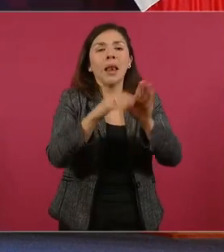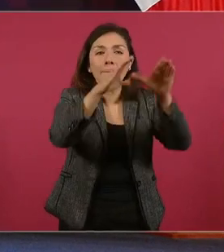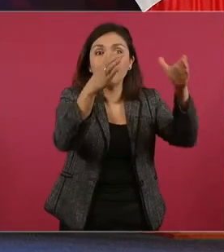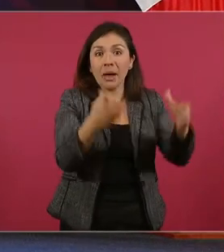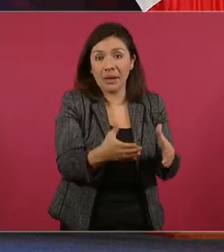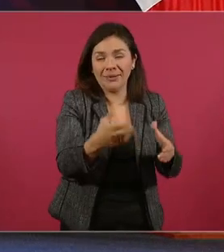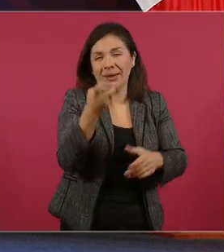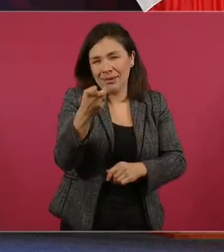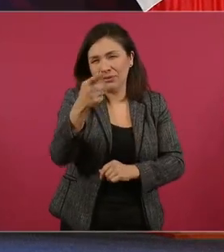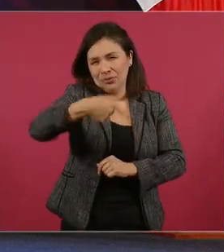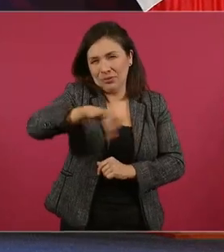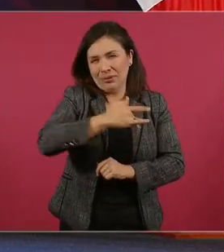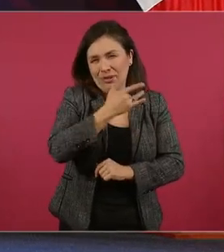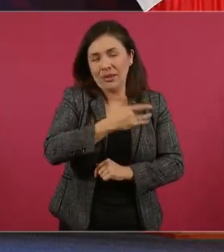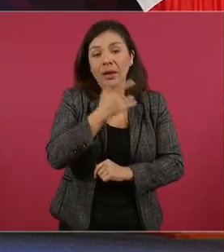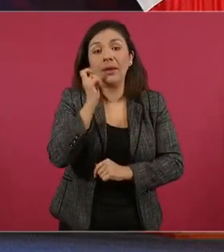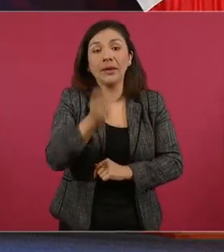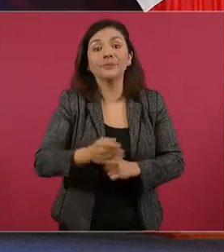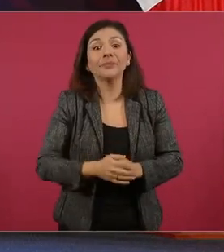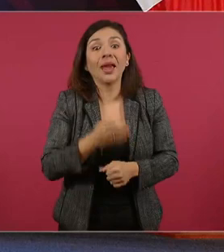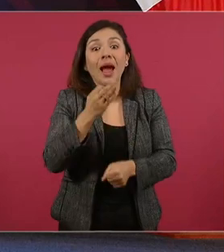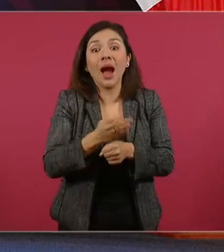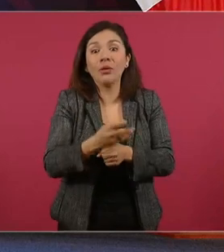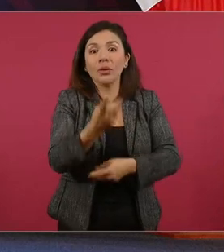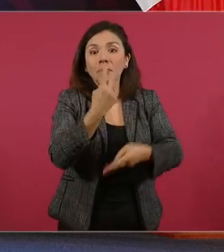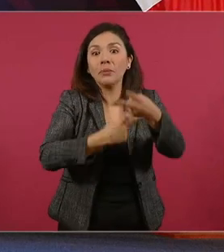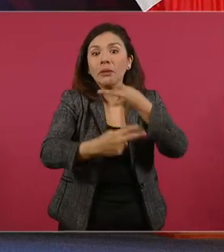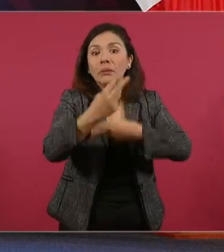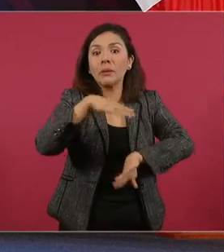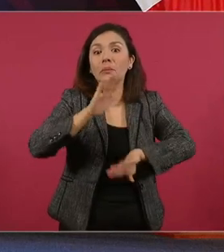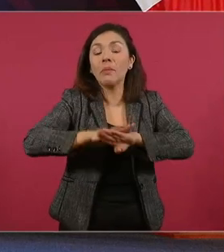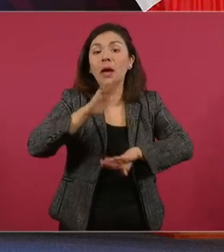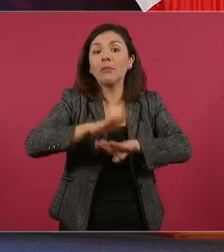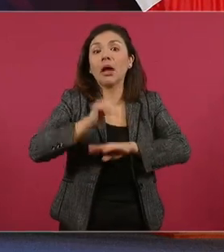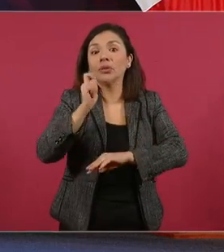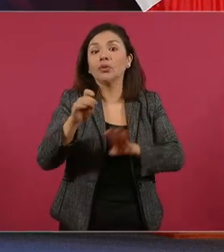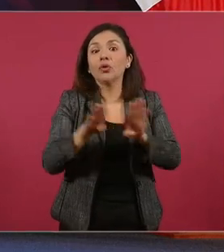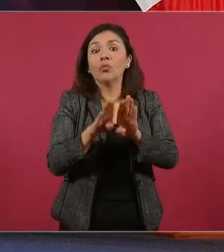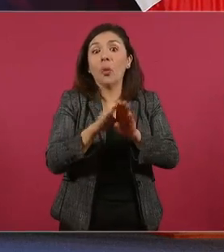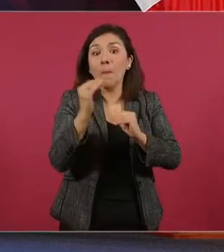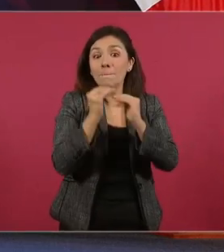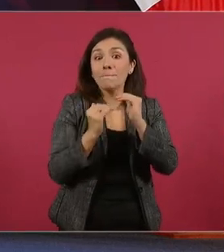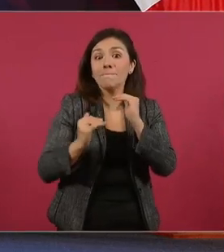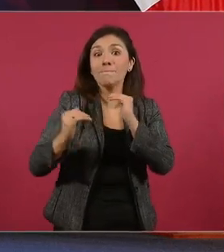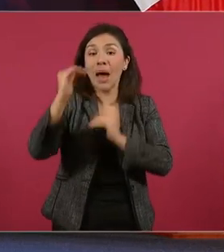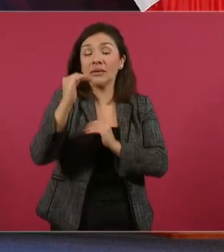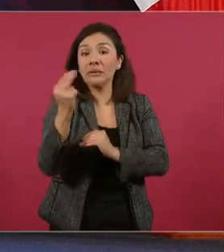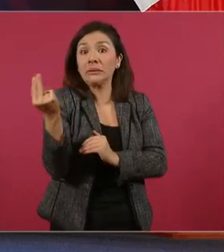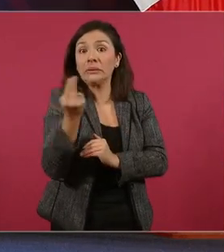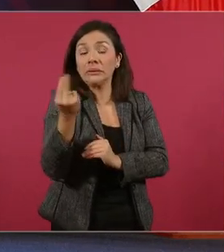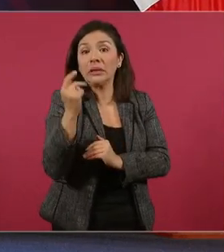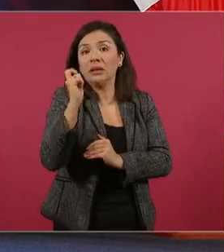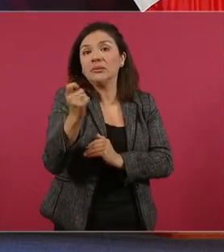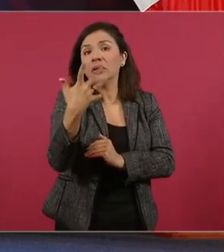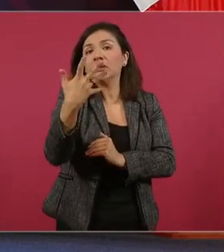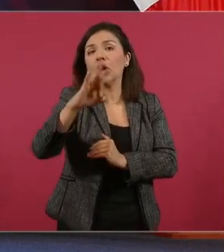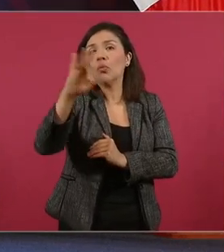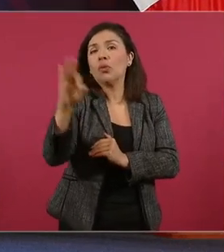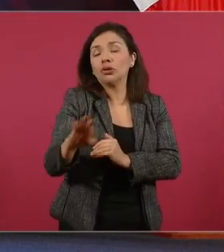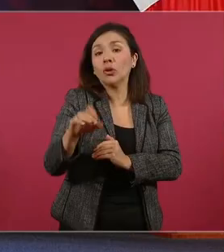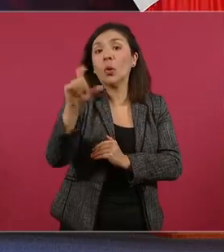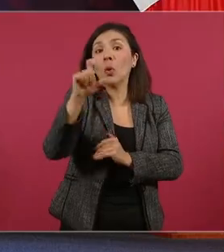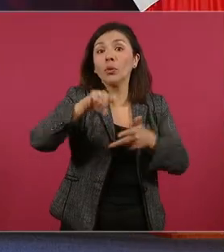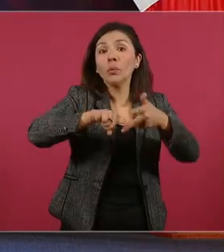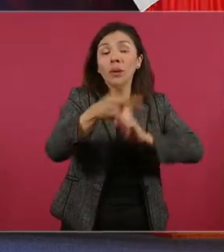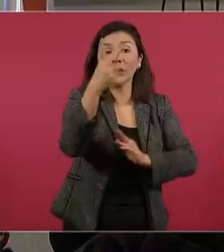ustedes que estamos incrementando la demanda en un 5% entre el 24, el